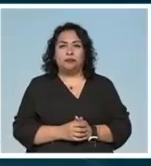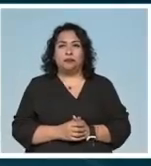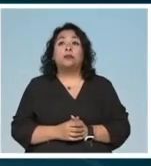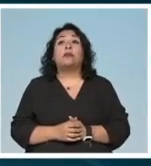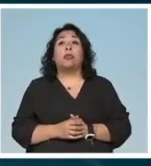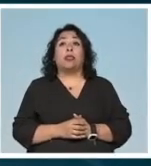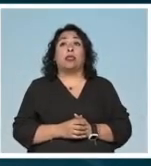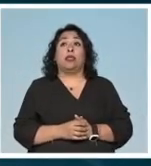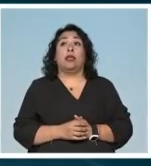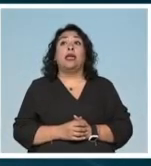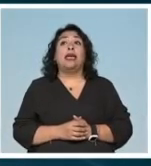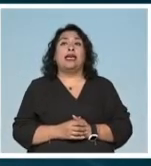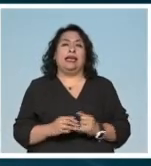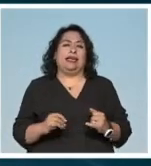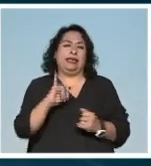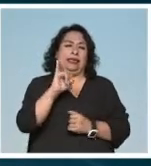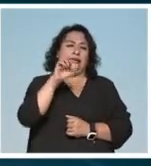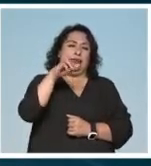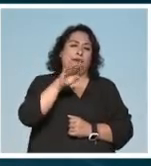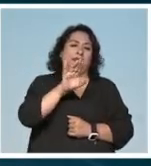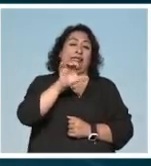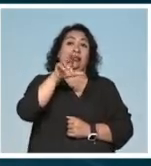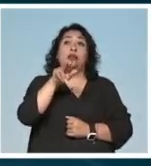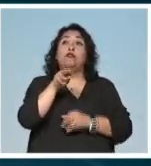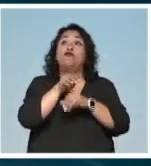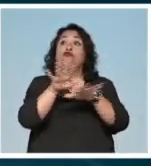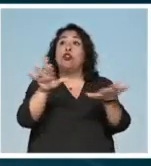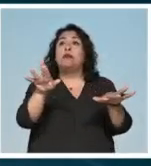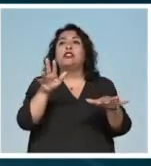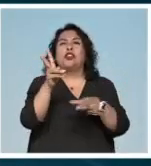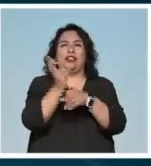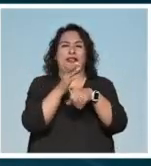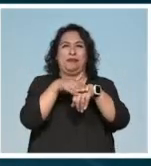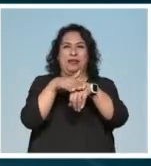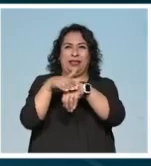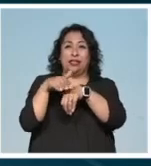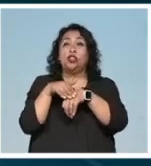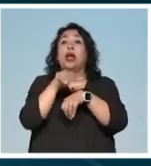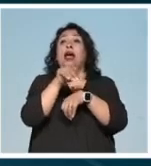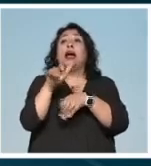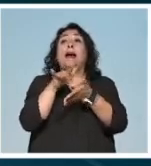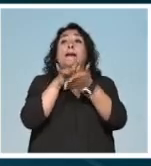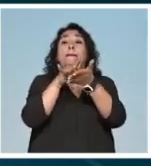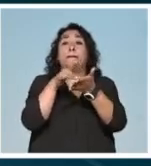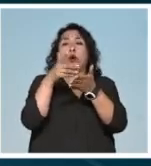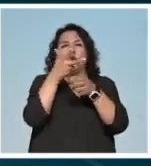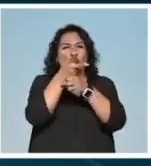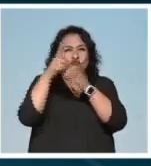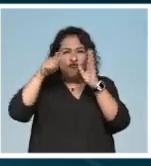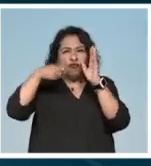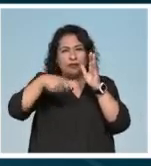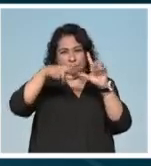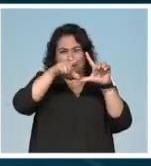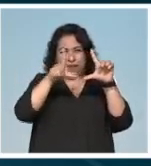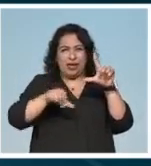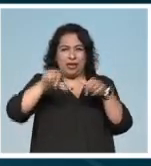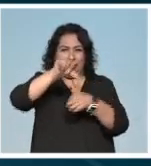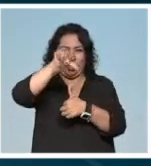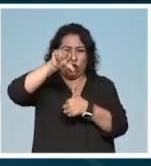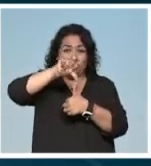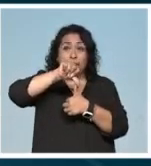El Instituto Mexicano de Cinematografía publica los resultados de su convocatoria del Estímulo para la Creación Audiovisual en México y